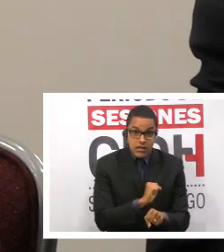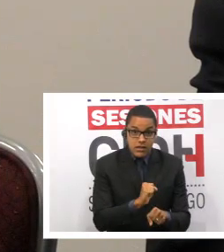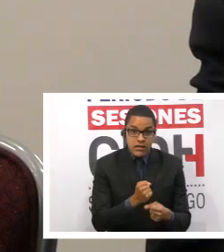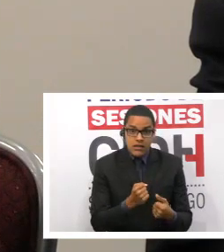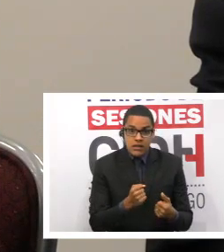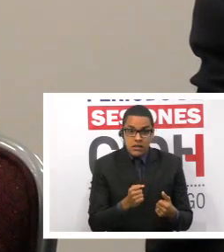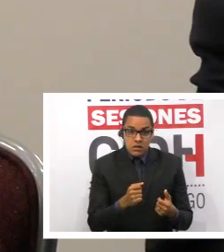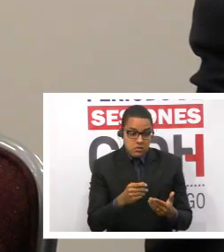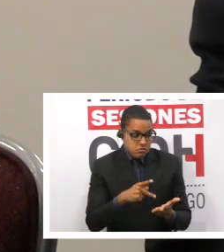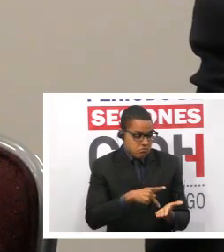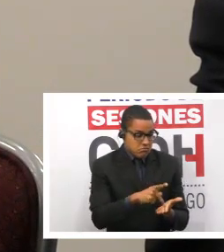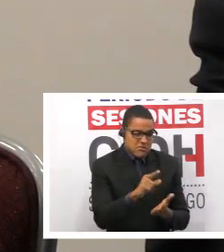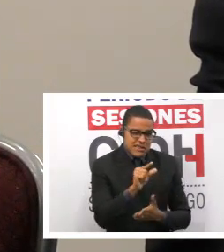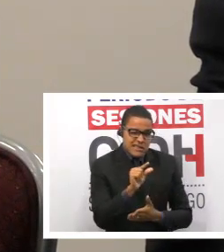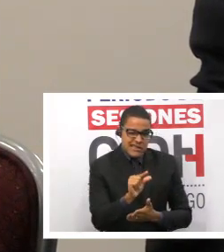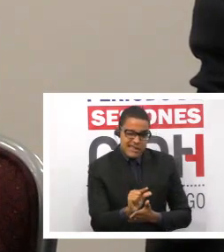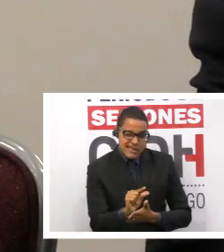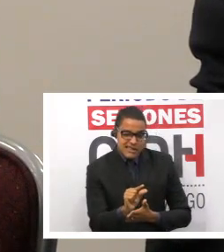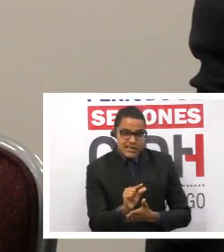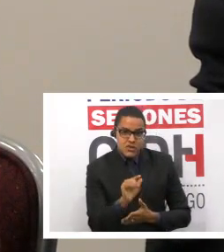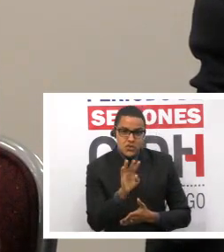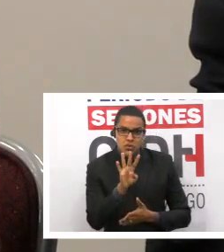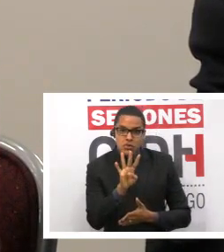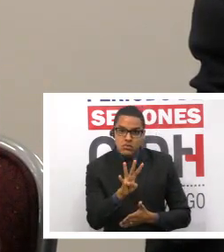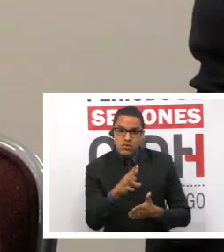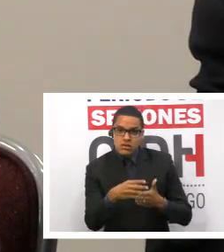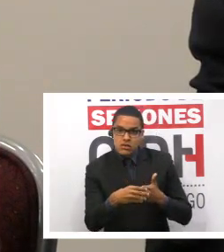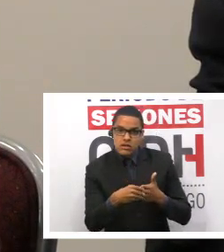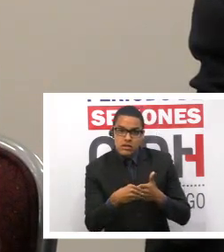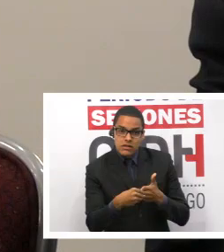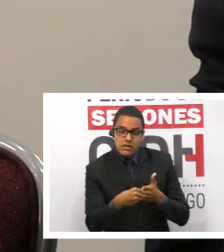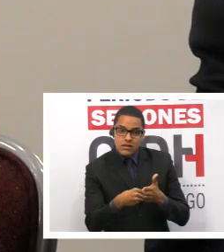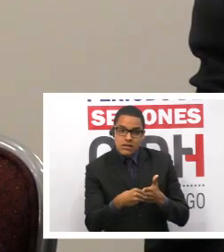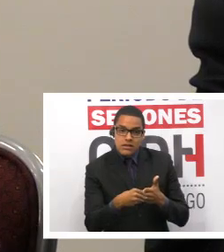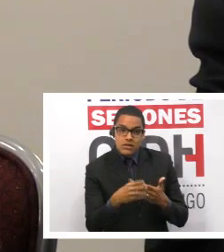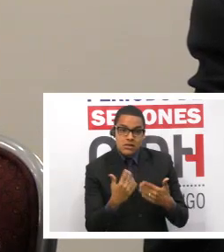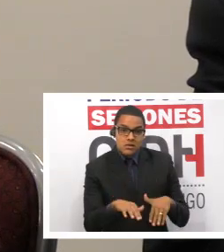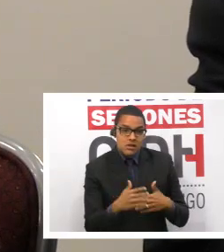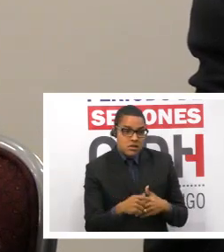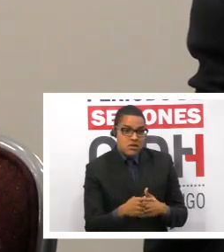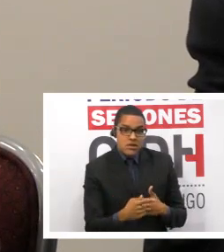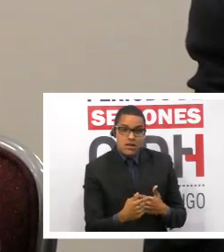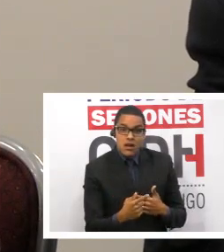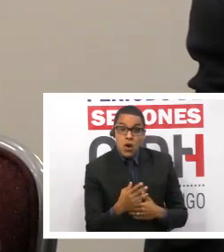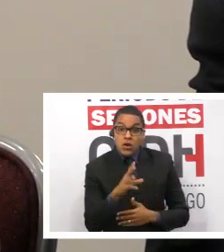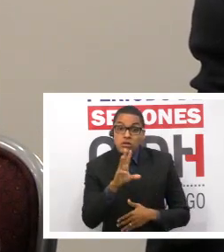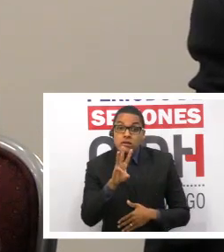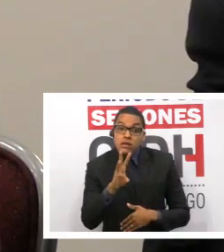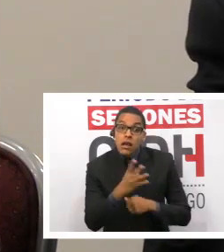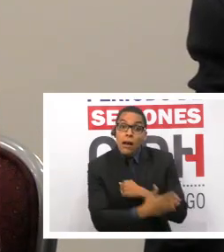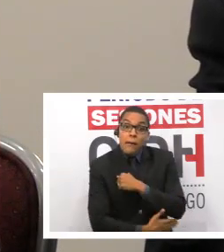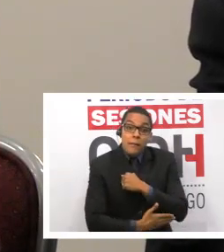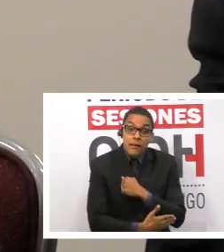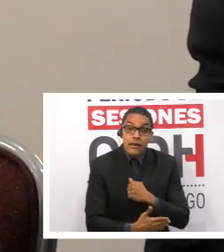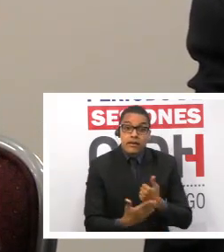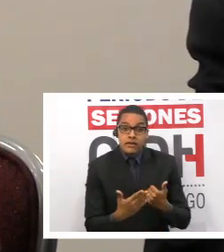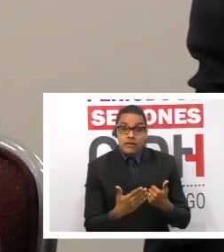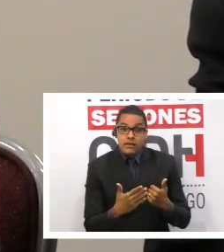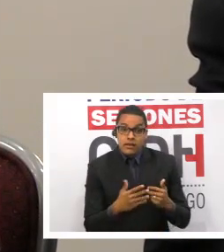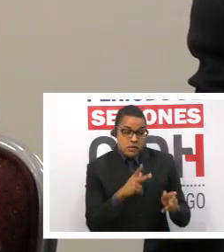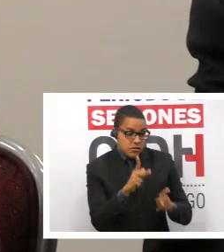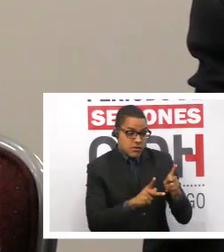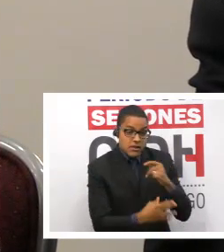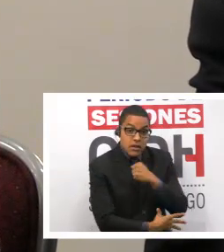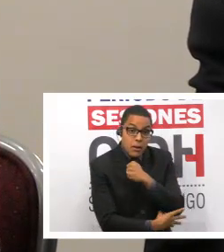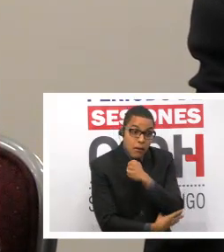es decir el impacto no solo no es positivo sino que es negativo está aumentando la pobreza en seis